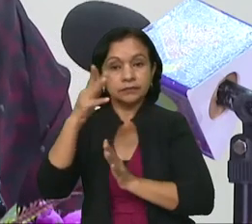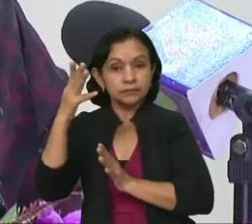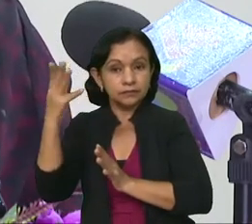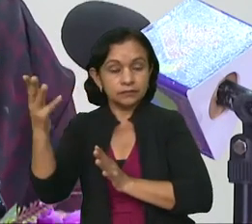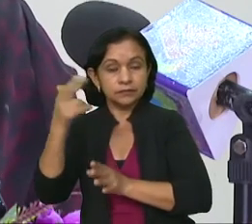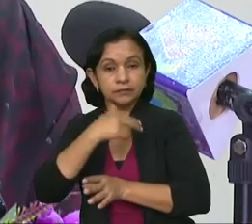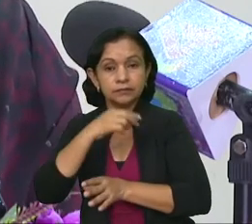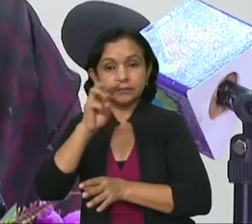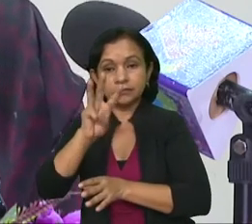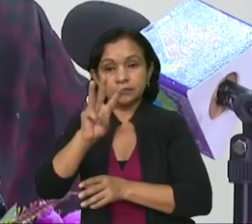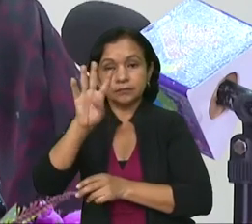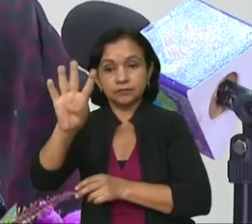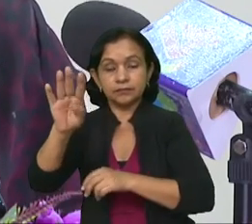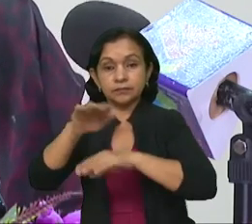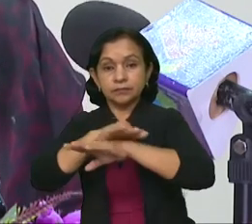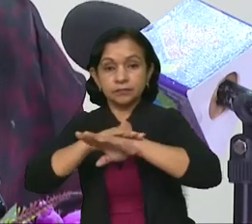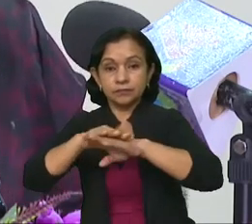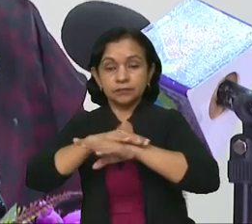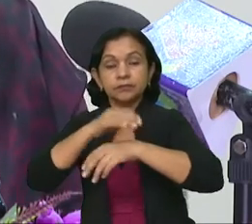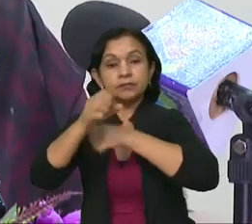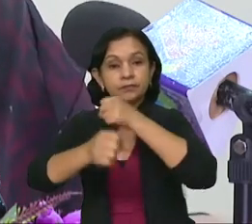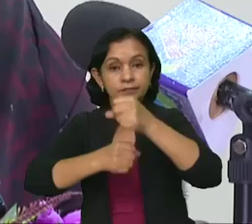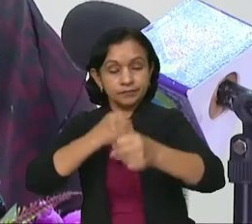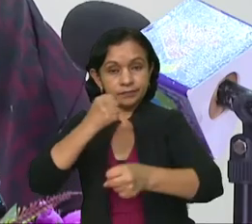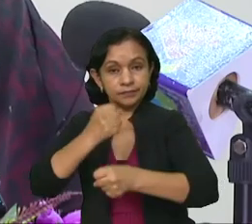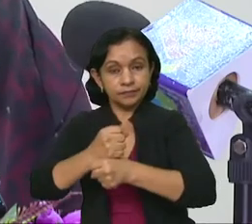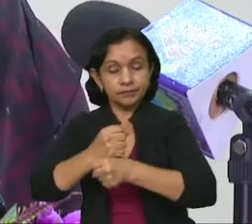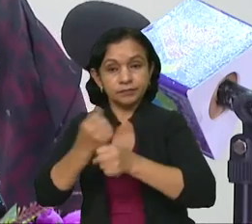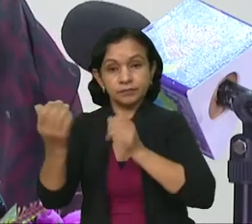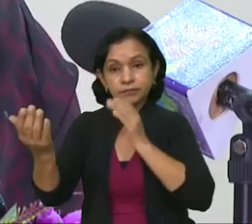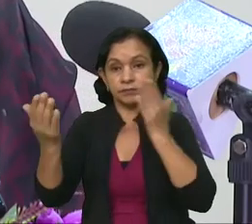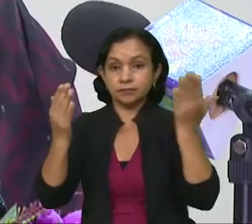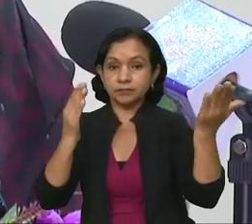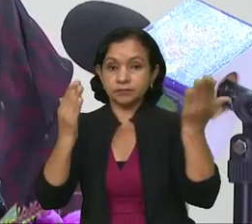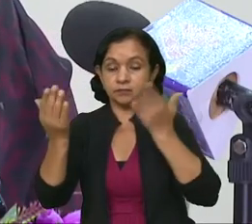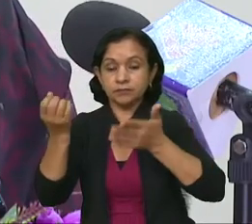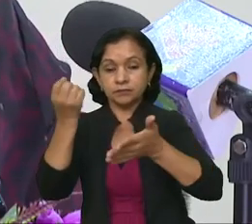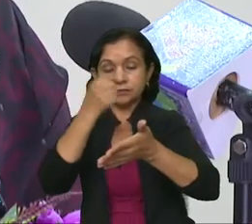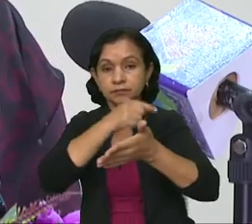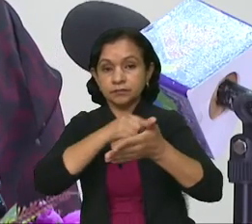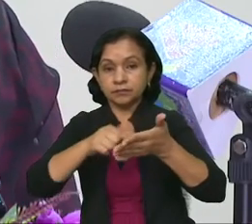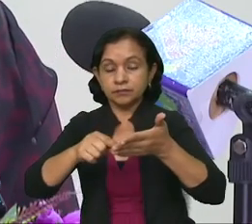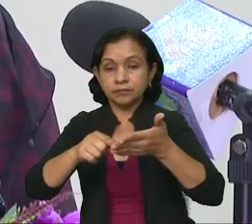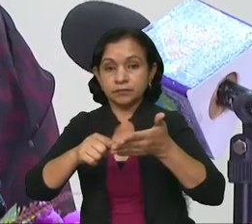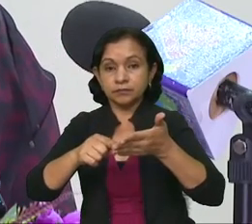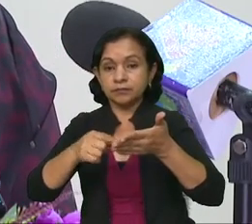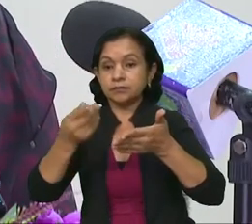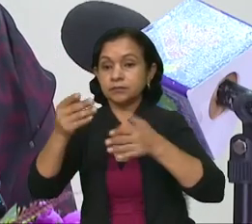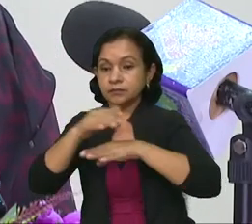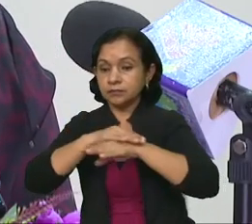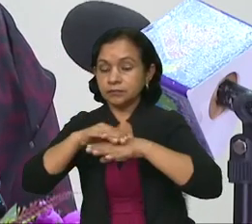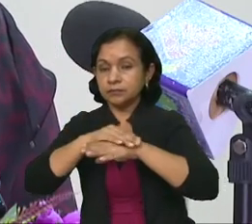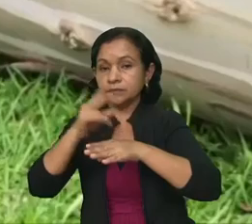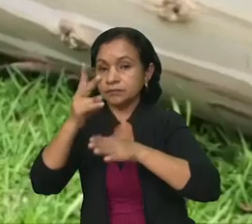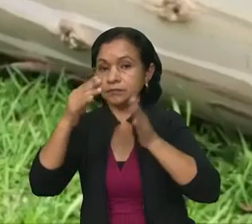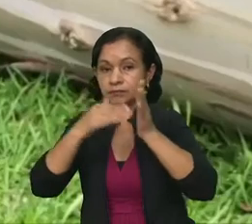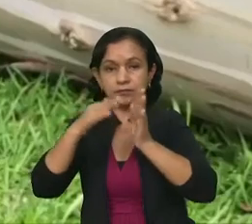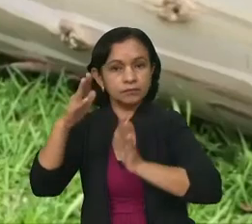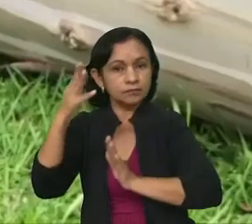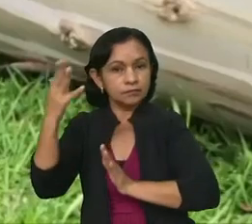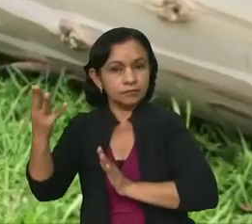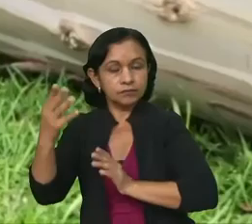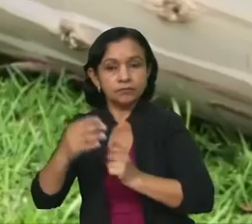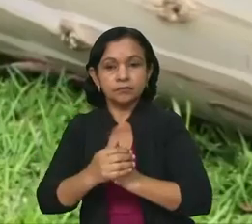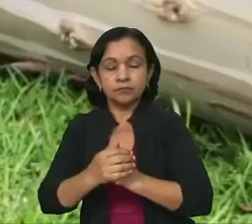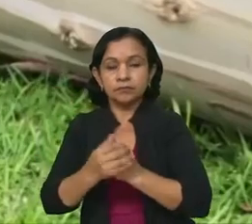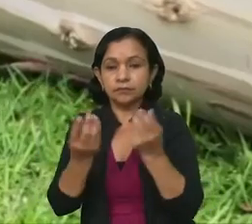emitieron 34 permisos, este año, pues comparando esta semana, tuvimos menos permisos que el 2019. El